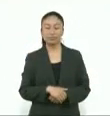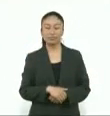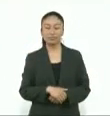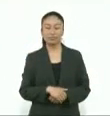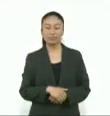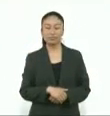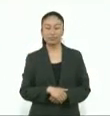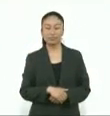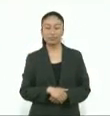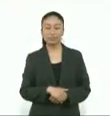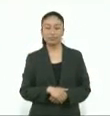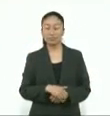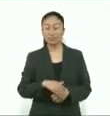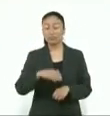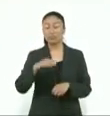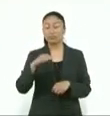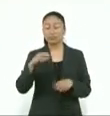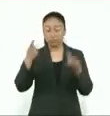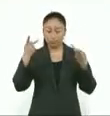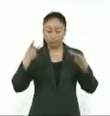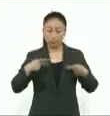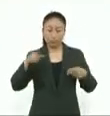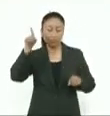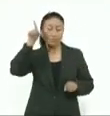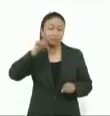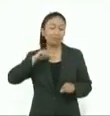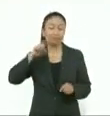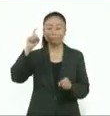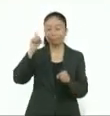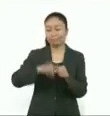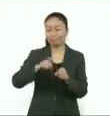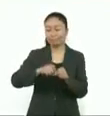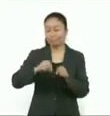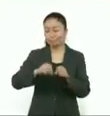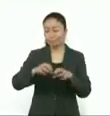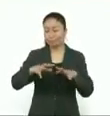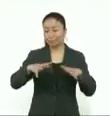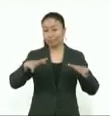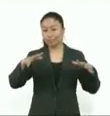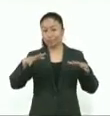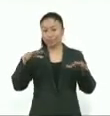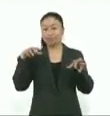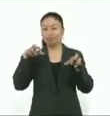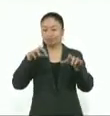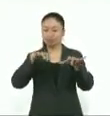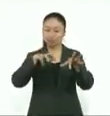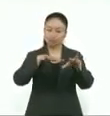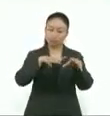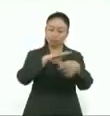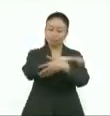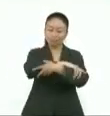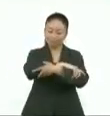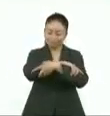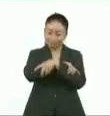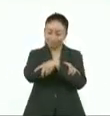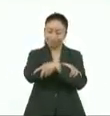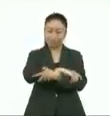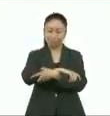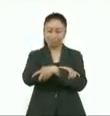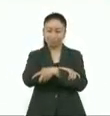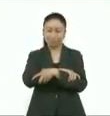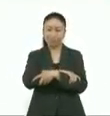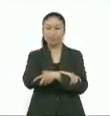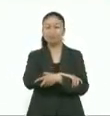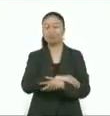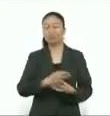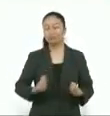nos hemos sumado y nos seguiremos encontrando, caminando juntas, de la mano, soñando, construyendo